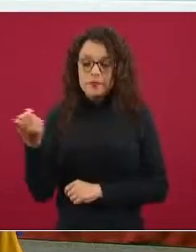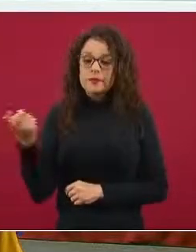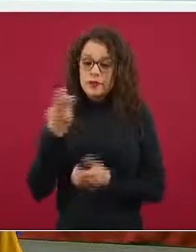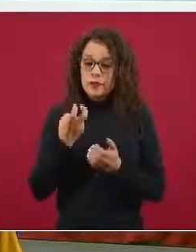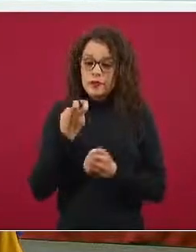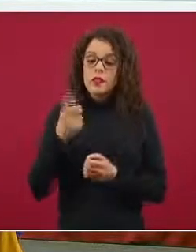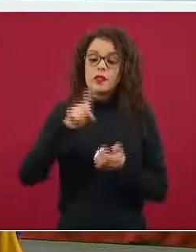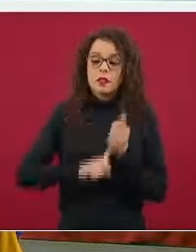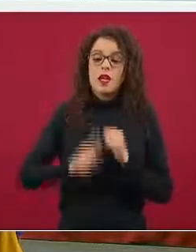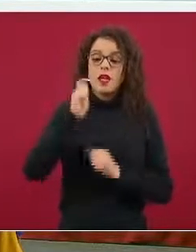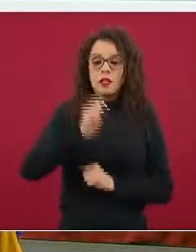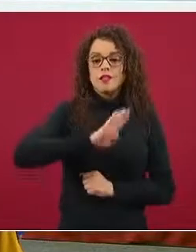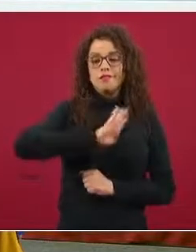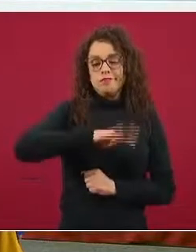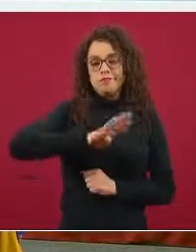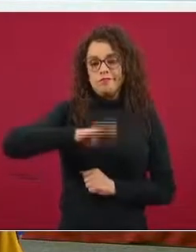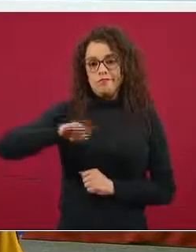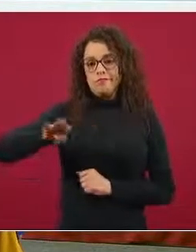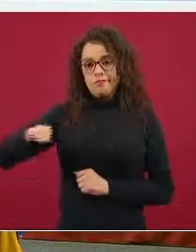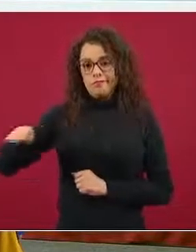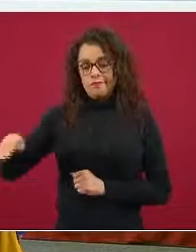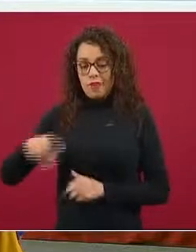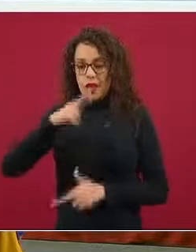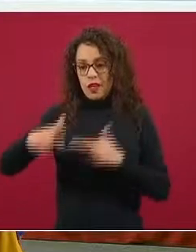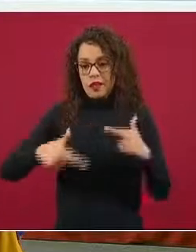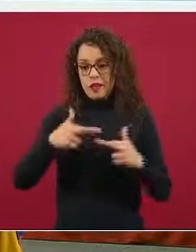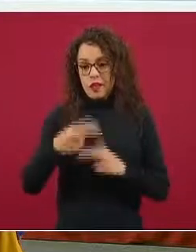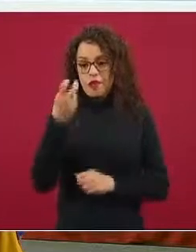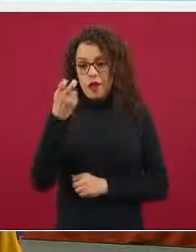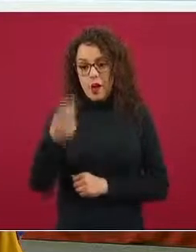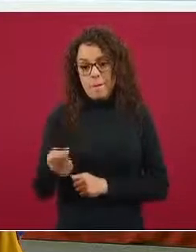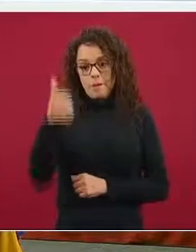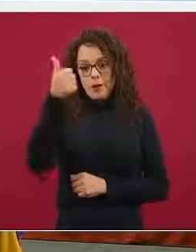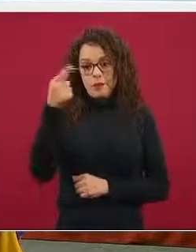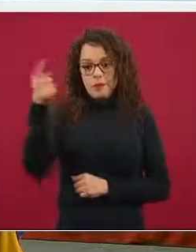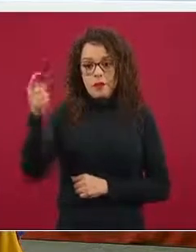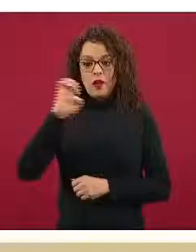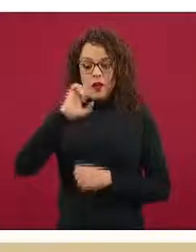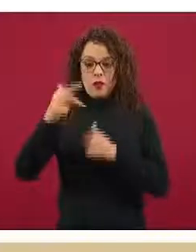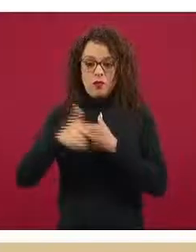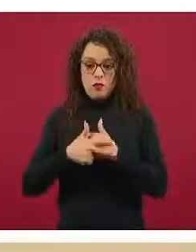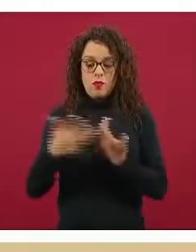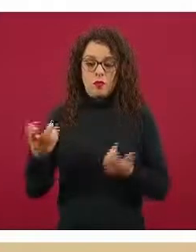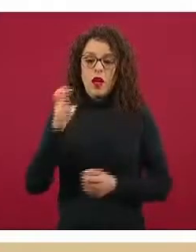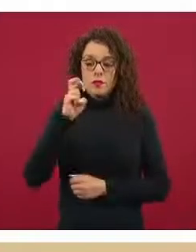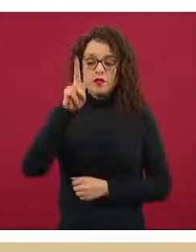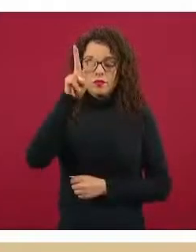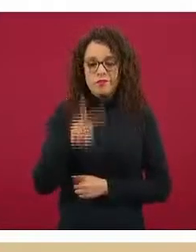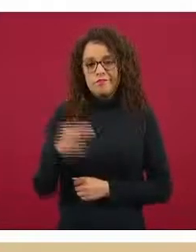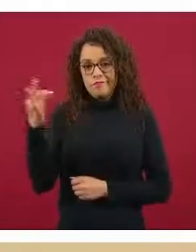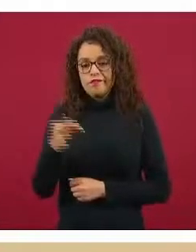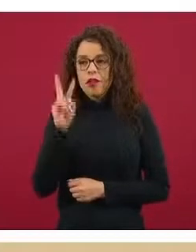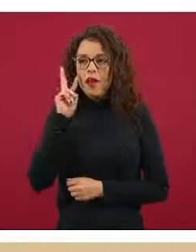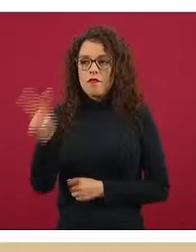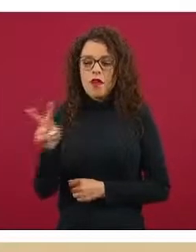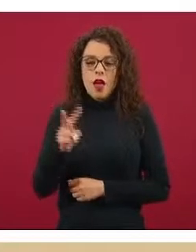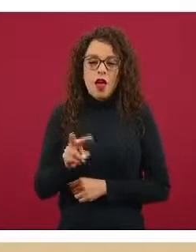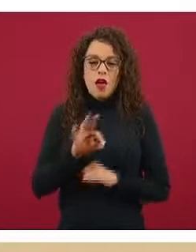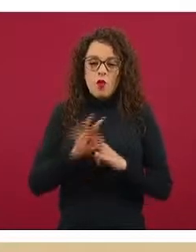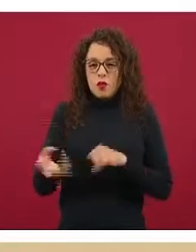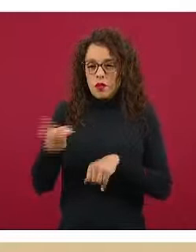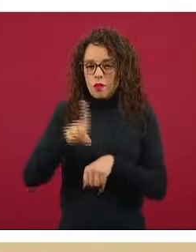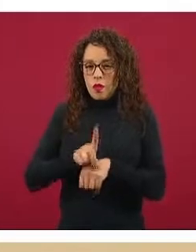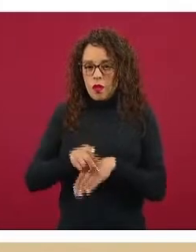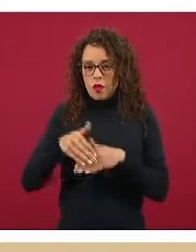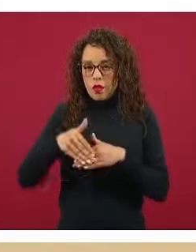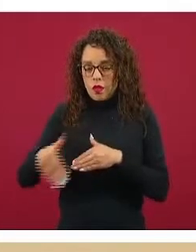en materia de defunciones en la primera región, y efectivamente ya en el corte de esta semana y para los últimos días vemos cómo Europa ya